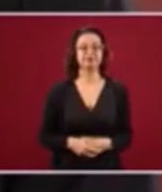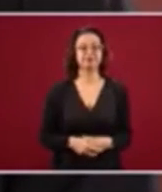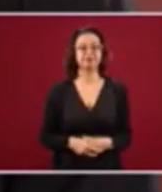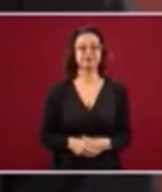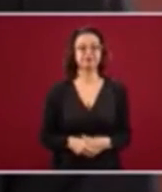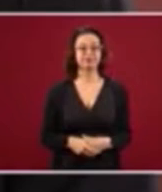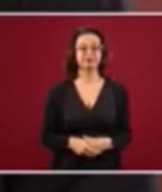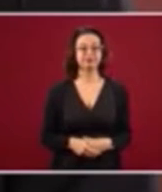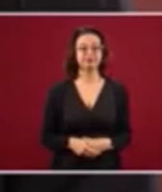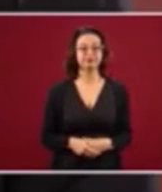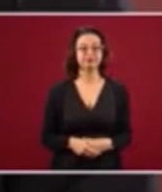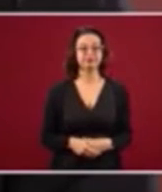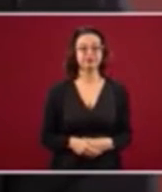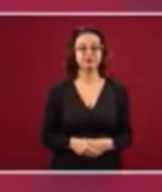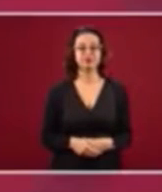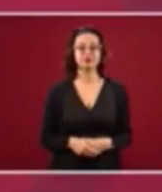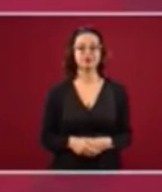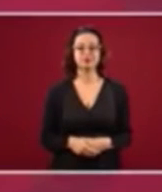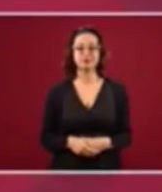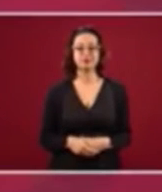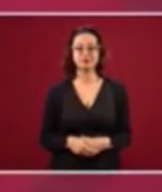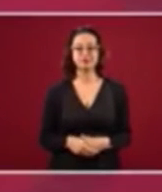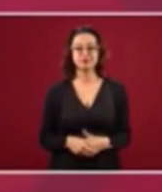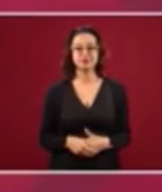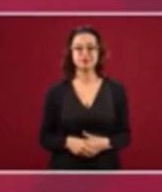Este programa